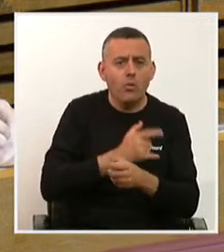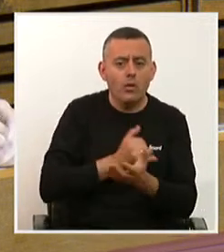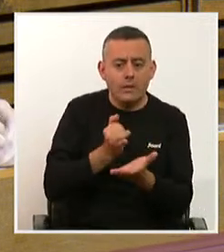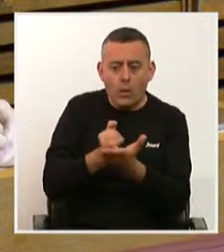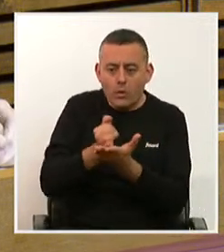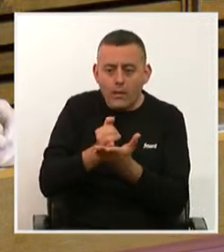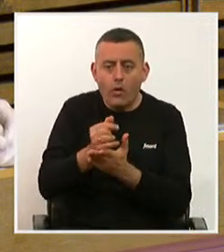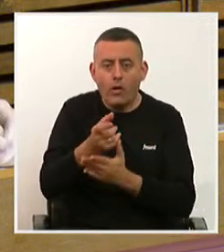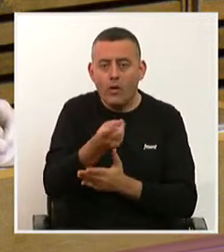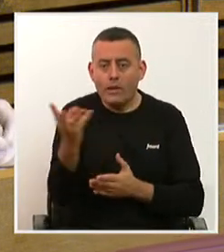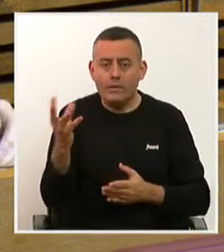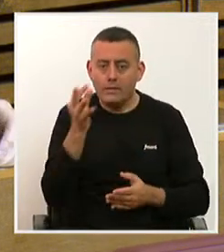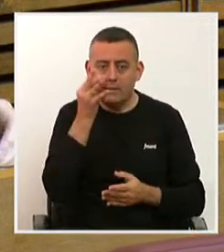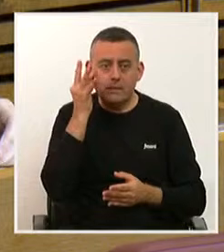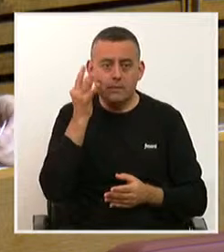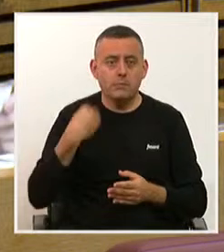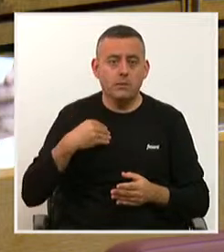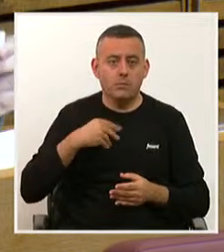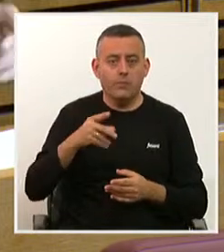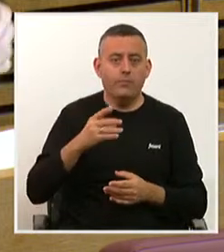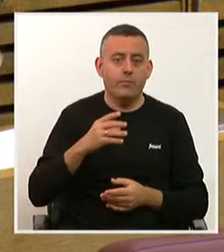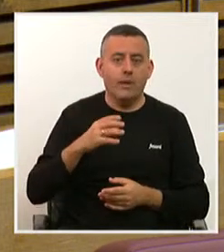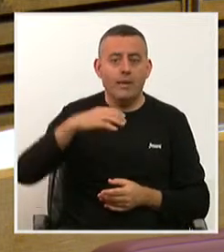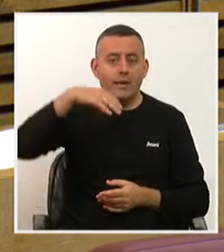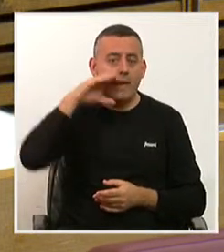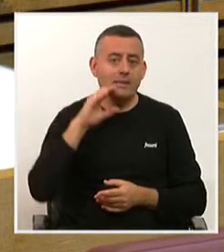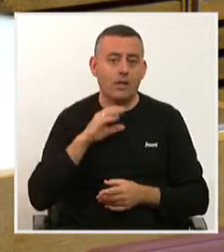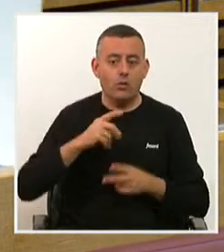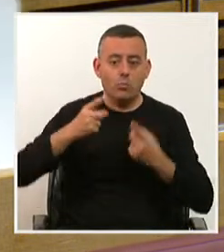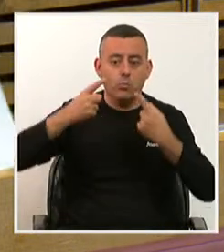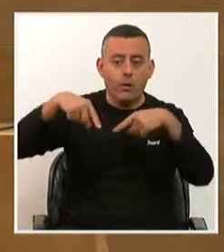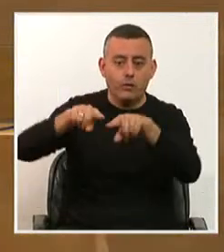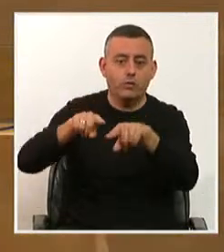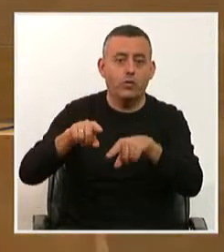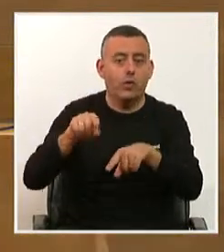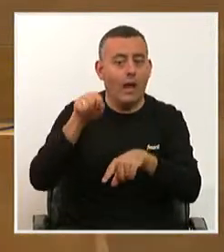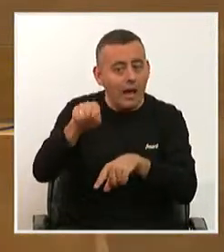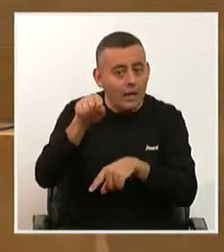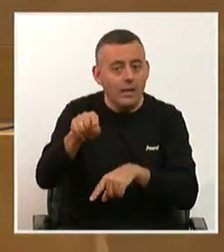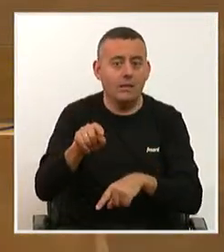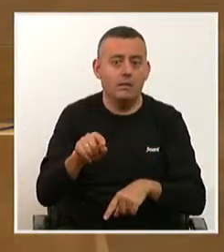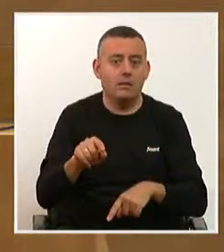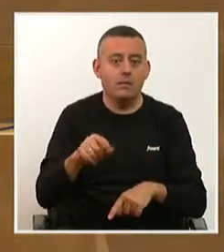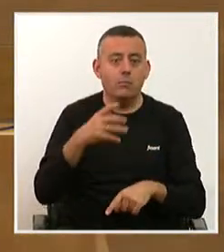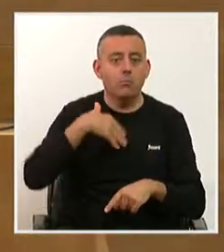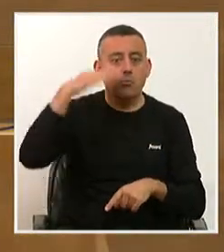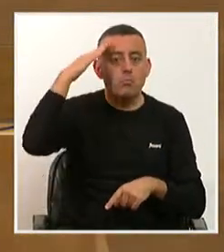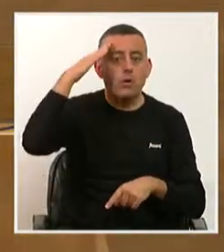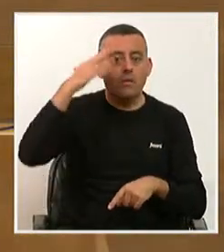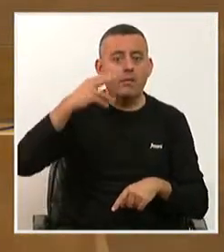referencia en el de que la poli nacional